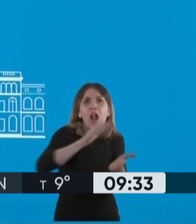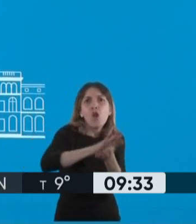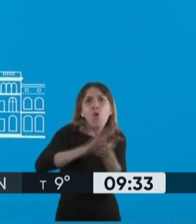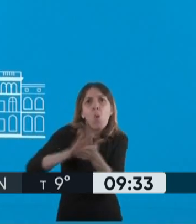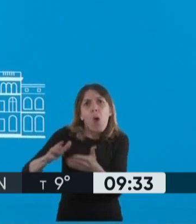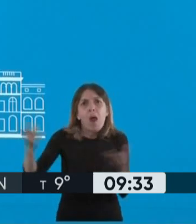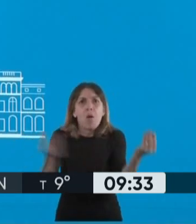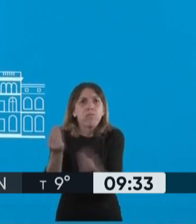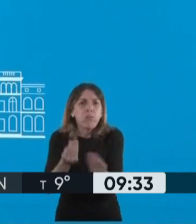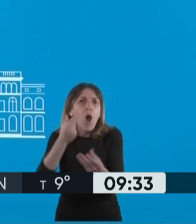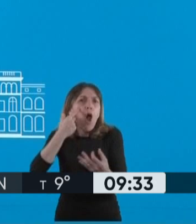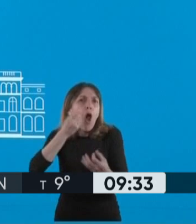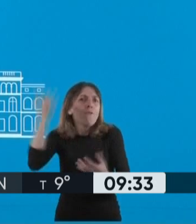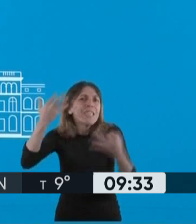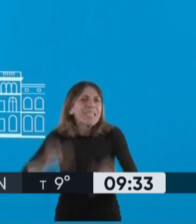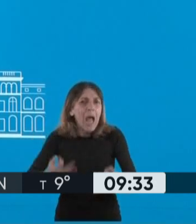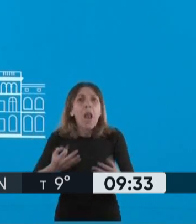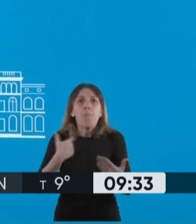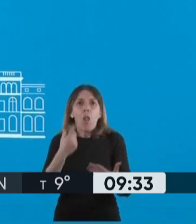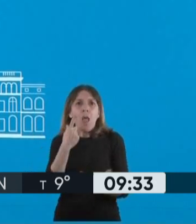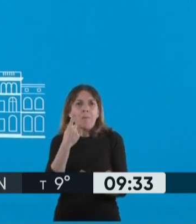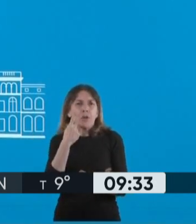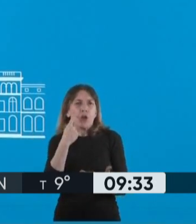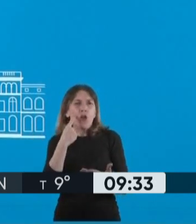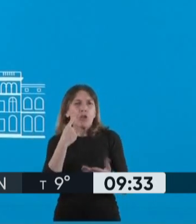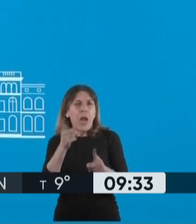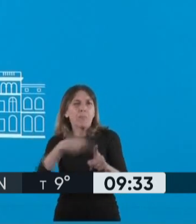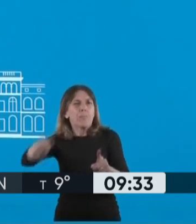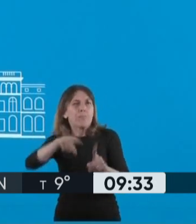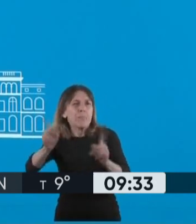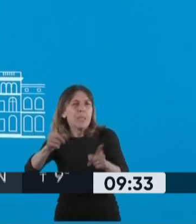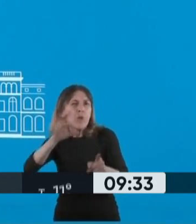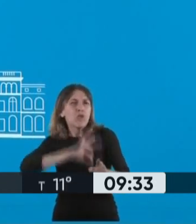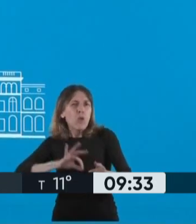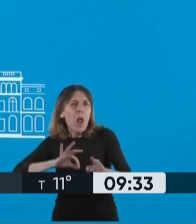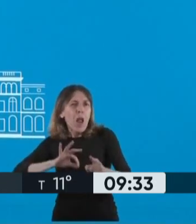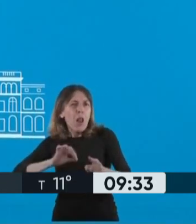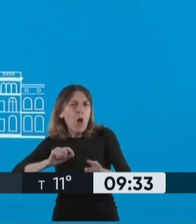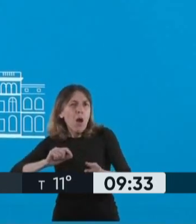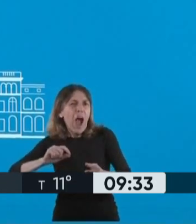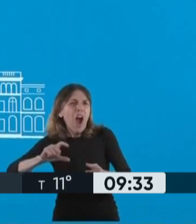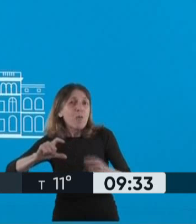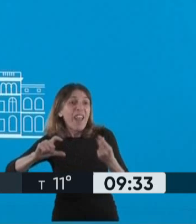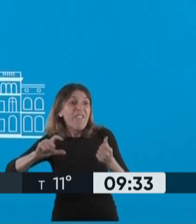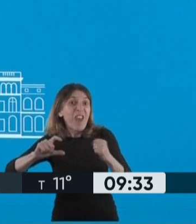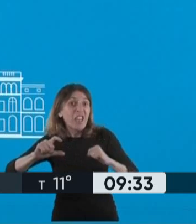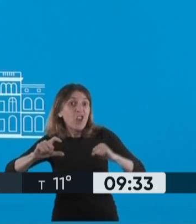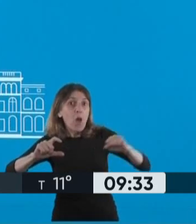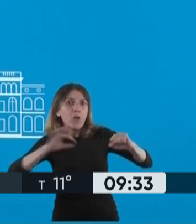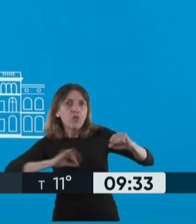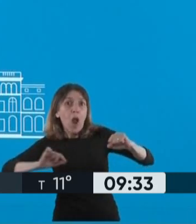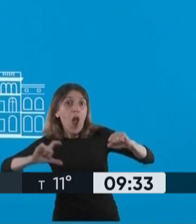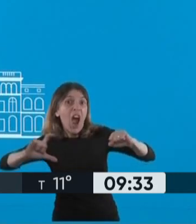permite tener un mayor control de que esos salarios puedan seguir a la inflación porque están en